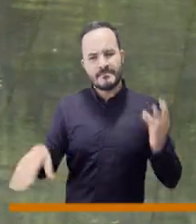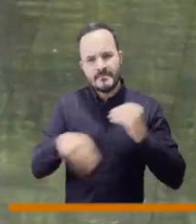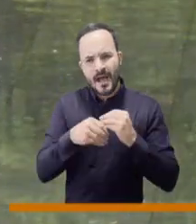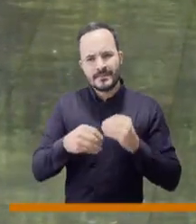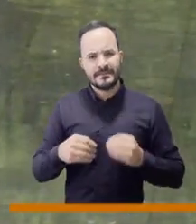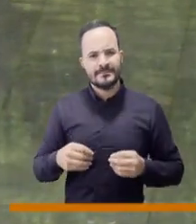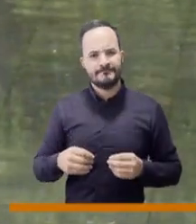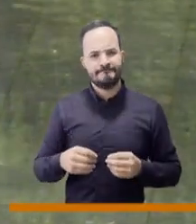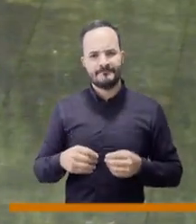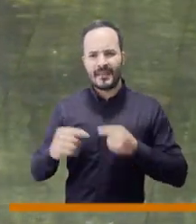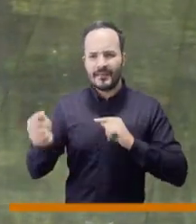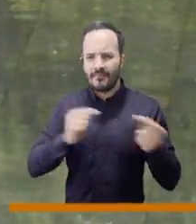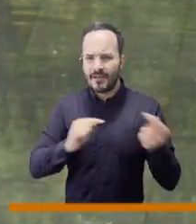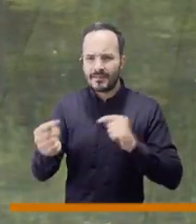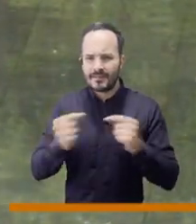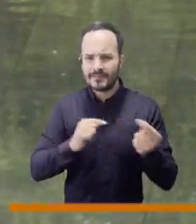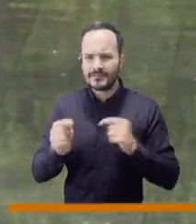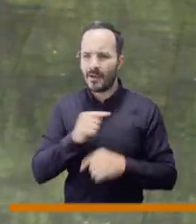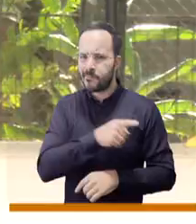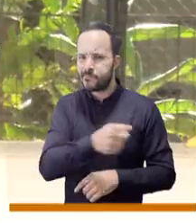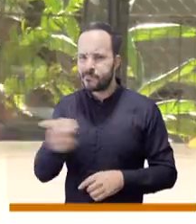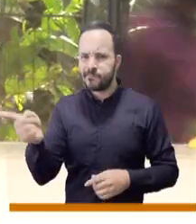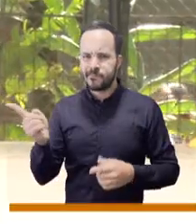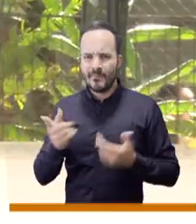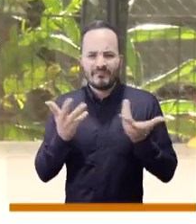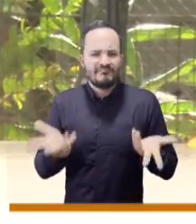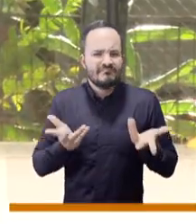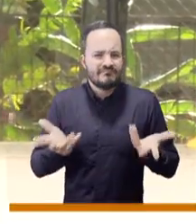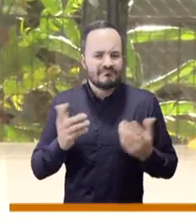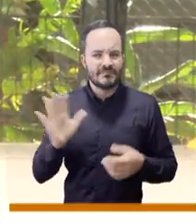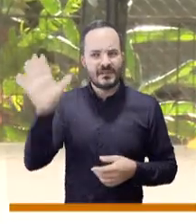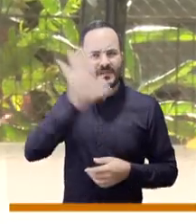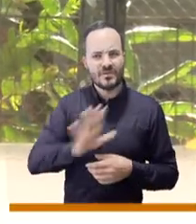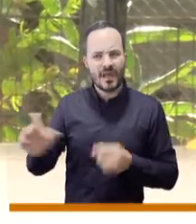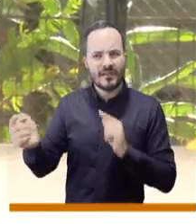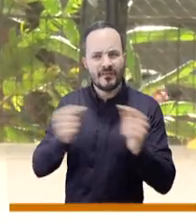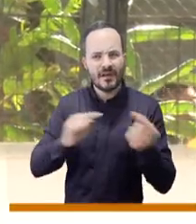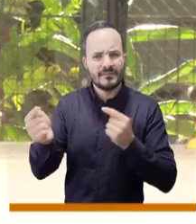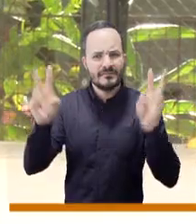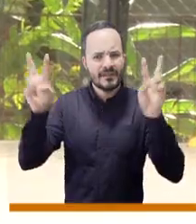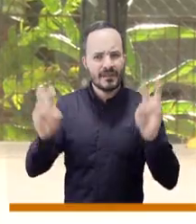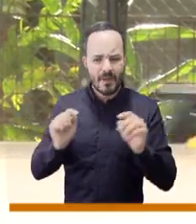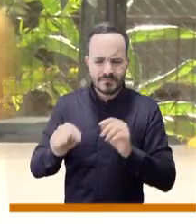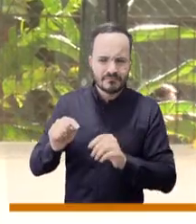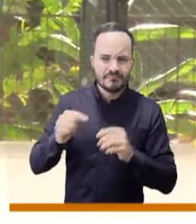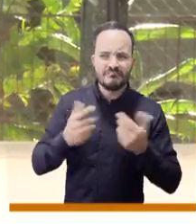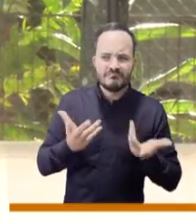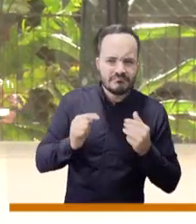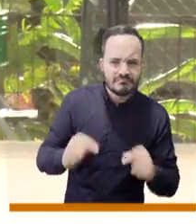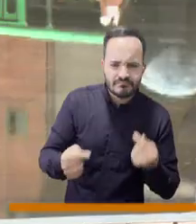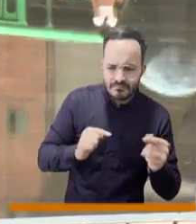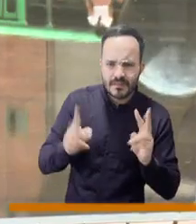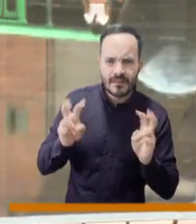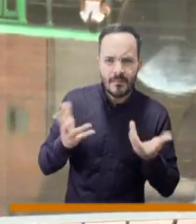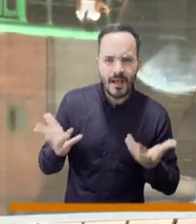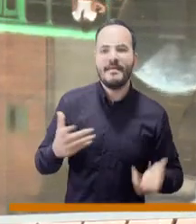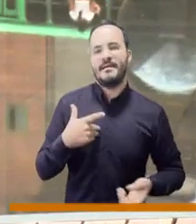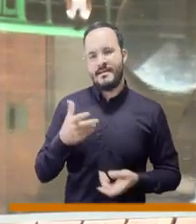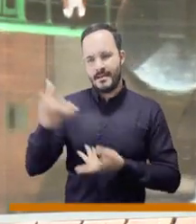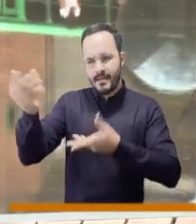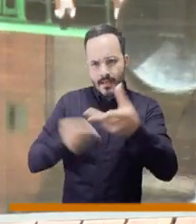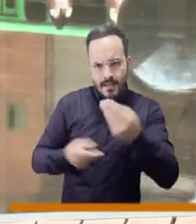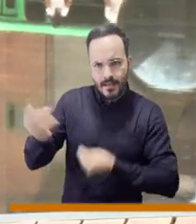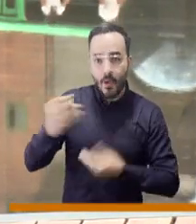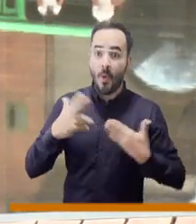mostrar cuáles son los debates locales y nacionales, e incluso